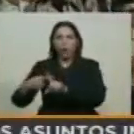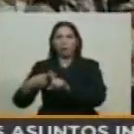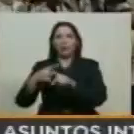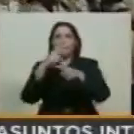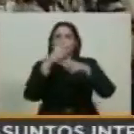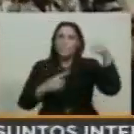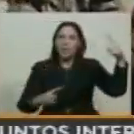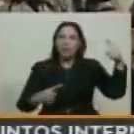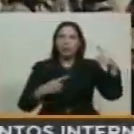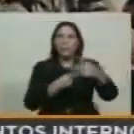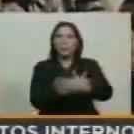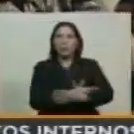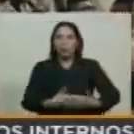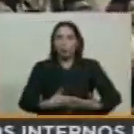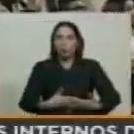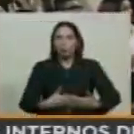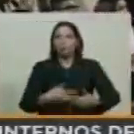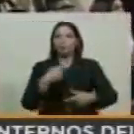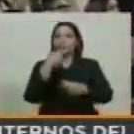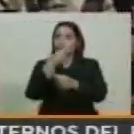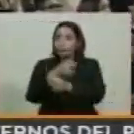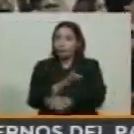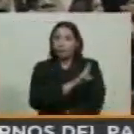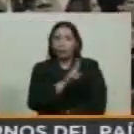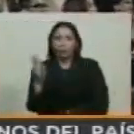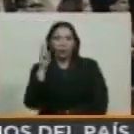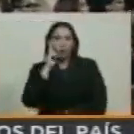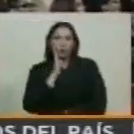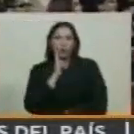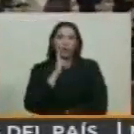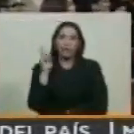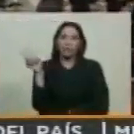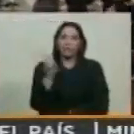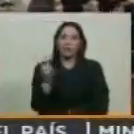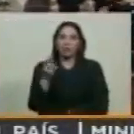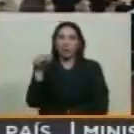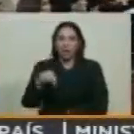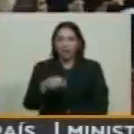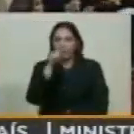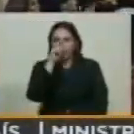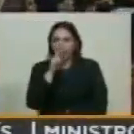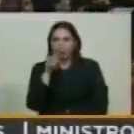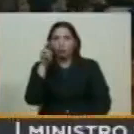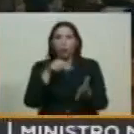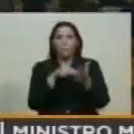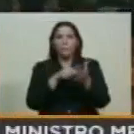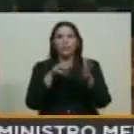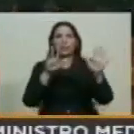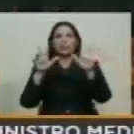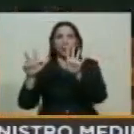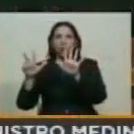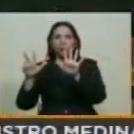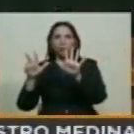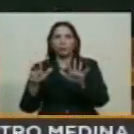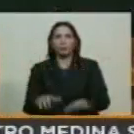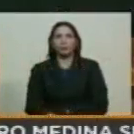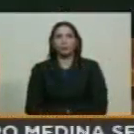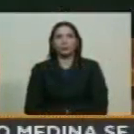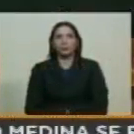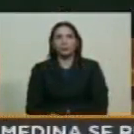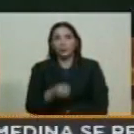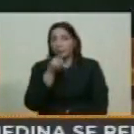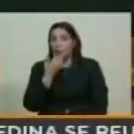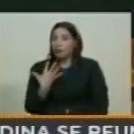500.000 de bachilleres de la República Bolivariana de Venezuela en este año 2018. Bueno, ustedes